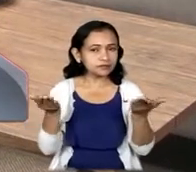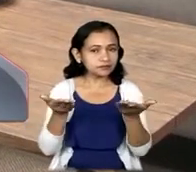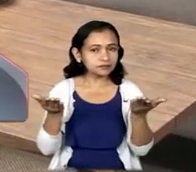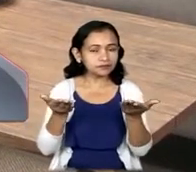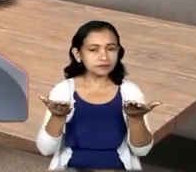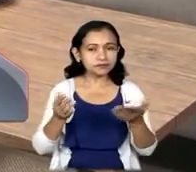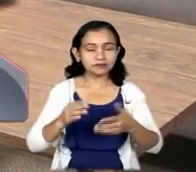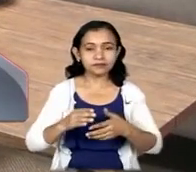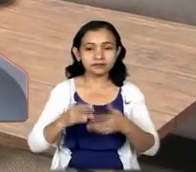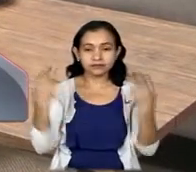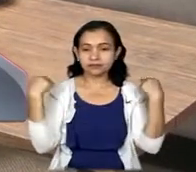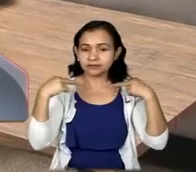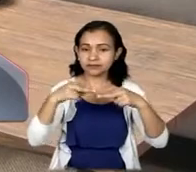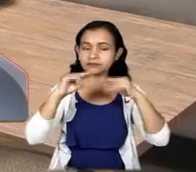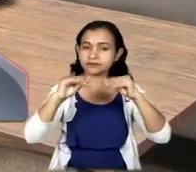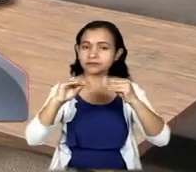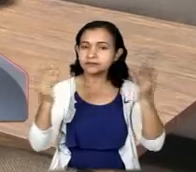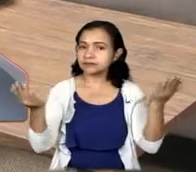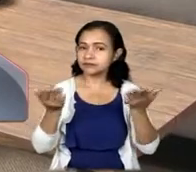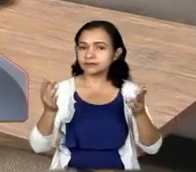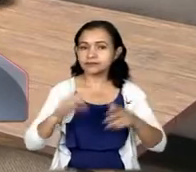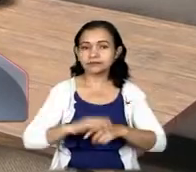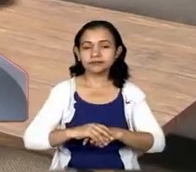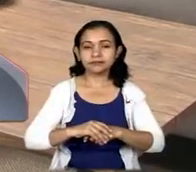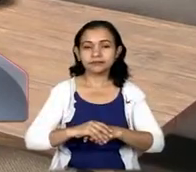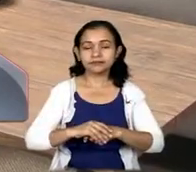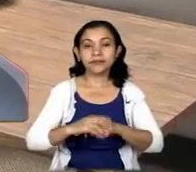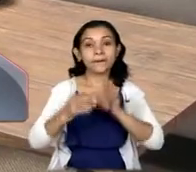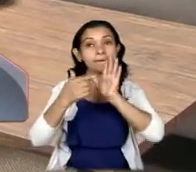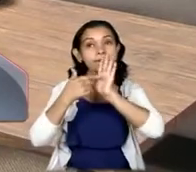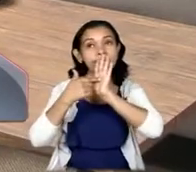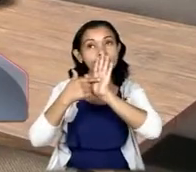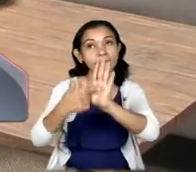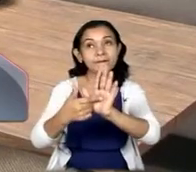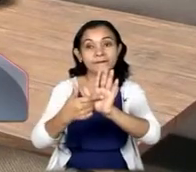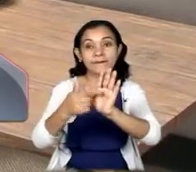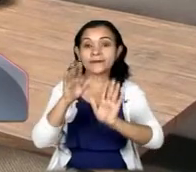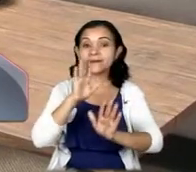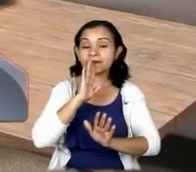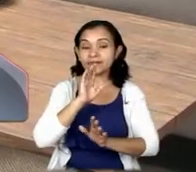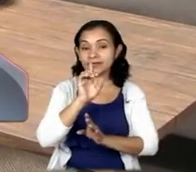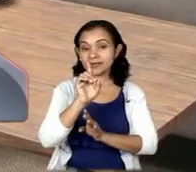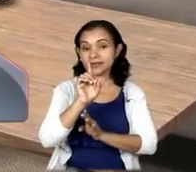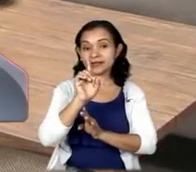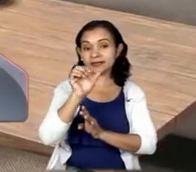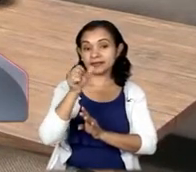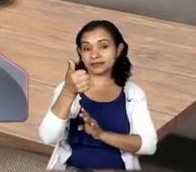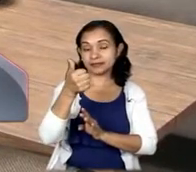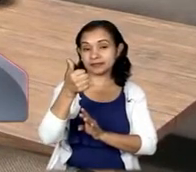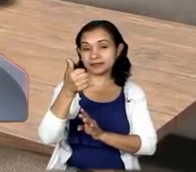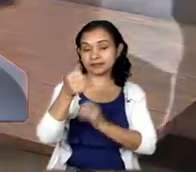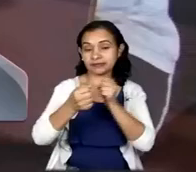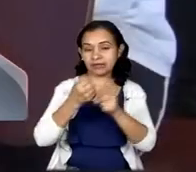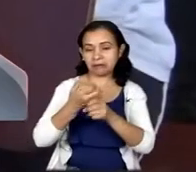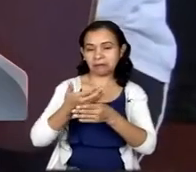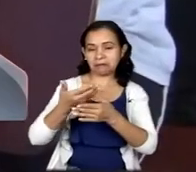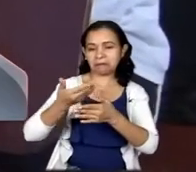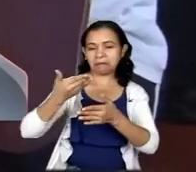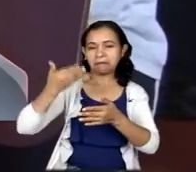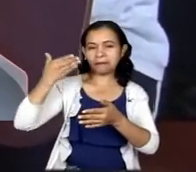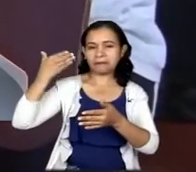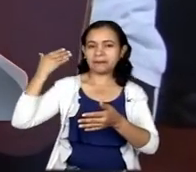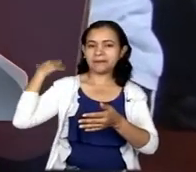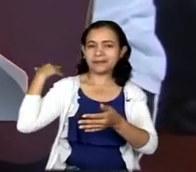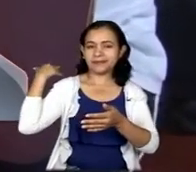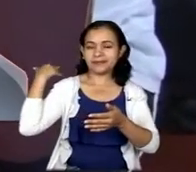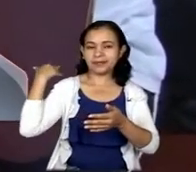para ir formando pues más docentes. Sí, claro, fíjate que en esto, por ejemplo, me hablabas de los 16 años de retroceso, que nosotros todavía, porque, o sea,